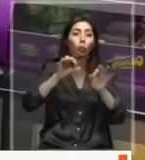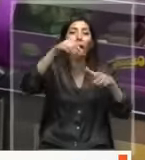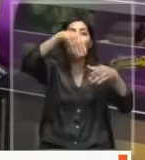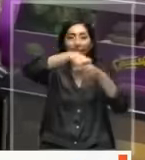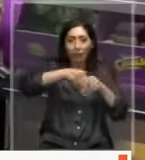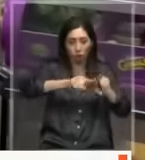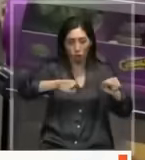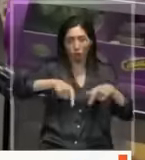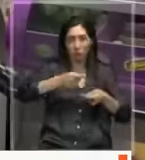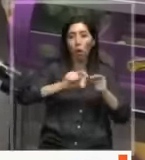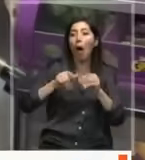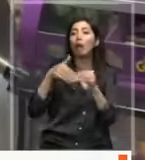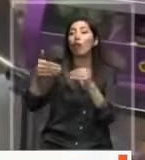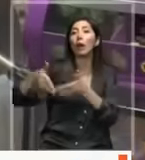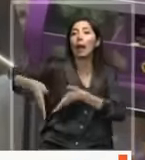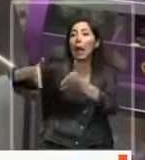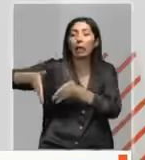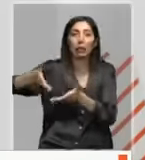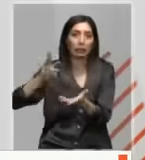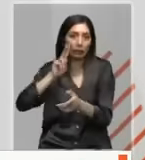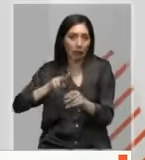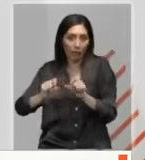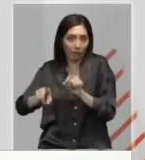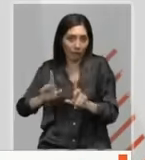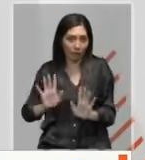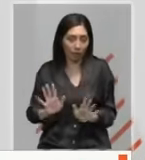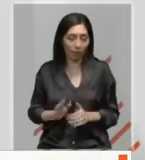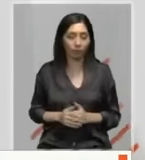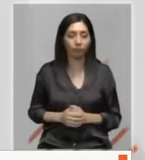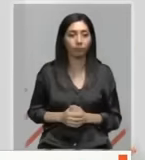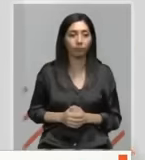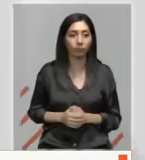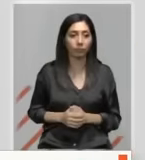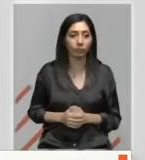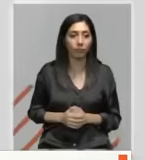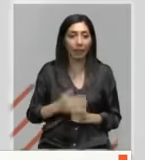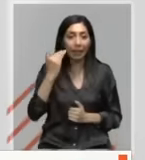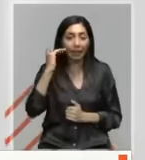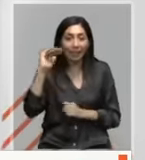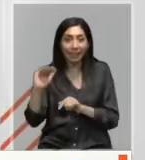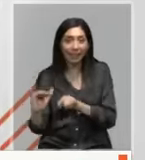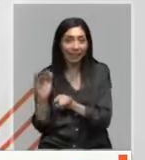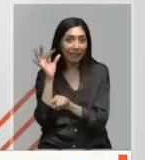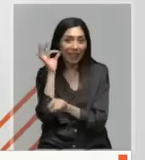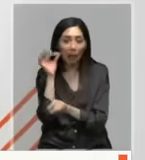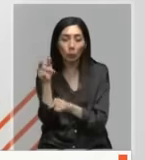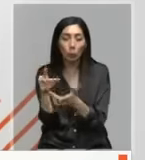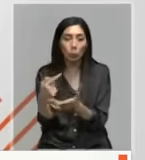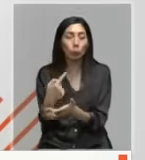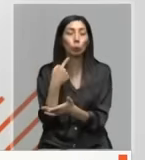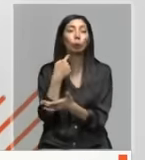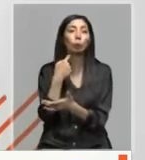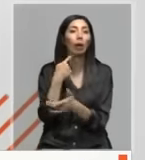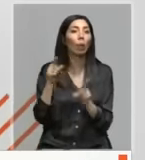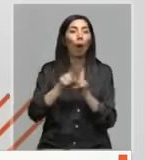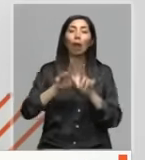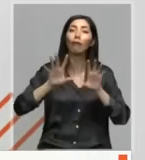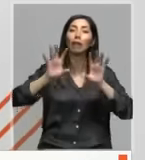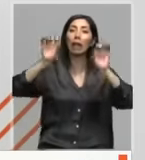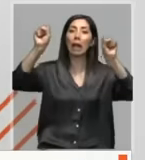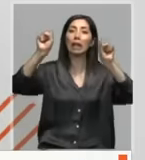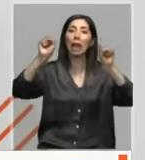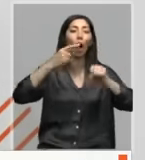almacén y no por el camino cuando ella no tenía a quien pedir ayuda. A pesar de lo que vivió la pequeña, la fiscalía decidió dejar en libertad